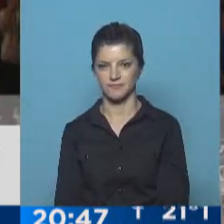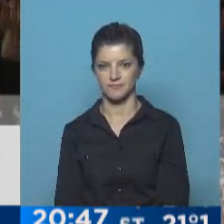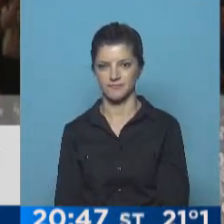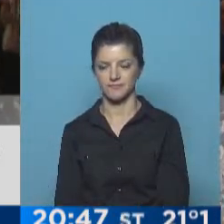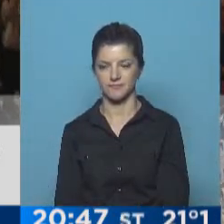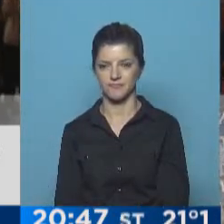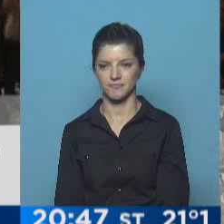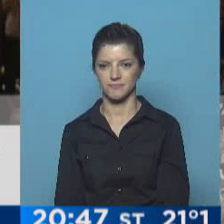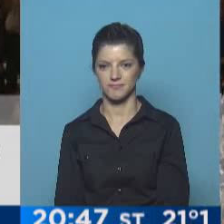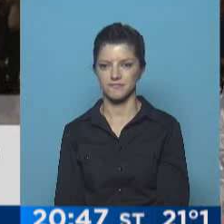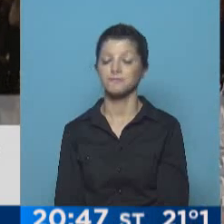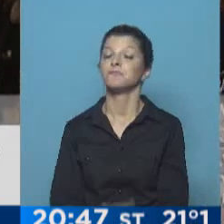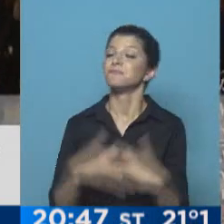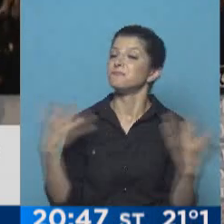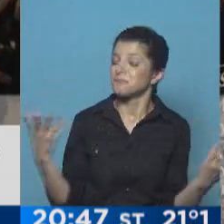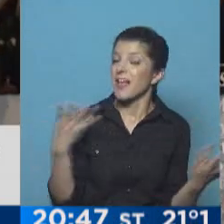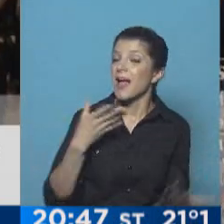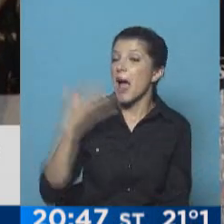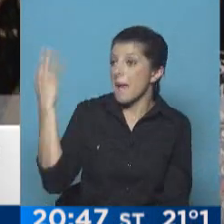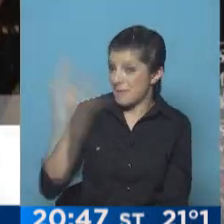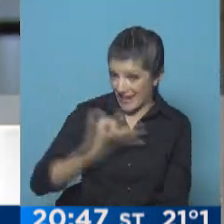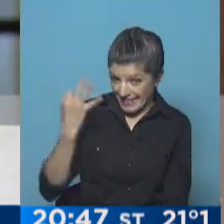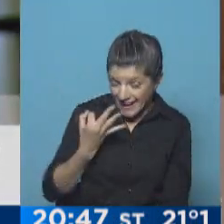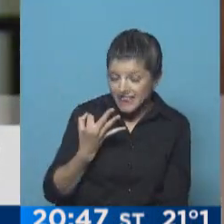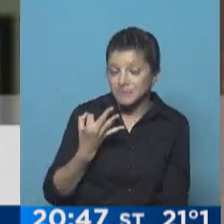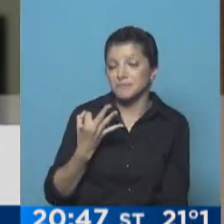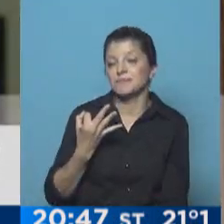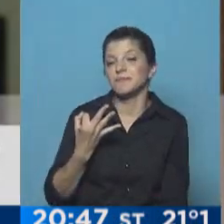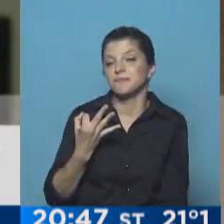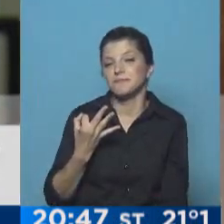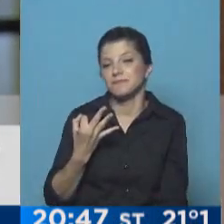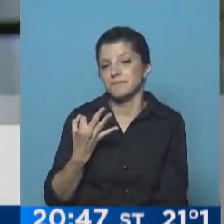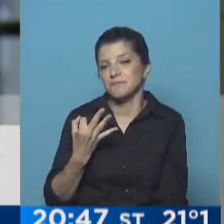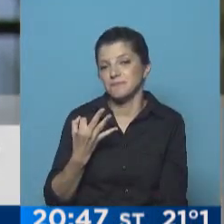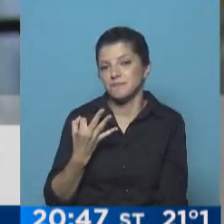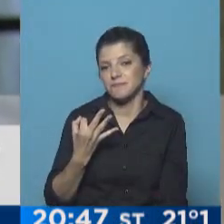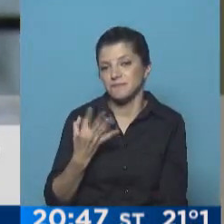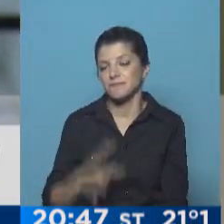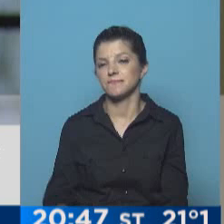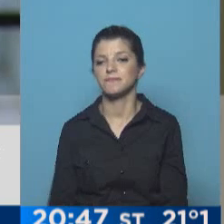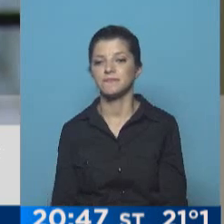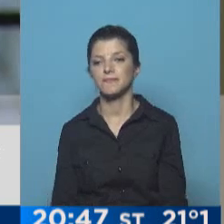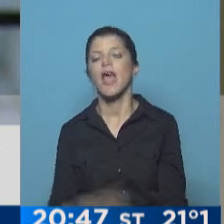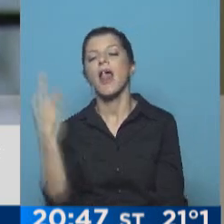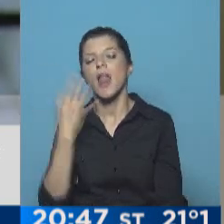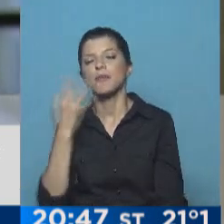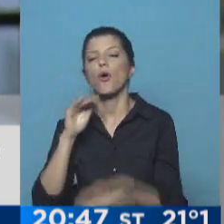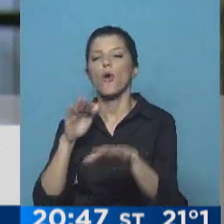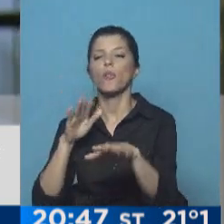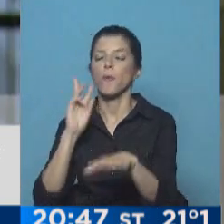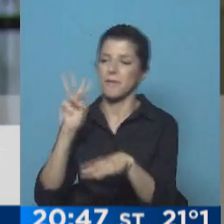la La verdad la verdad que uno la verdad que cuando pasan estas